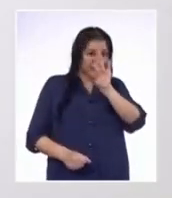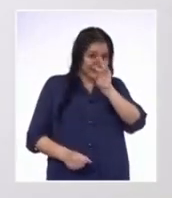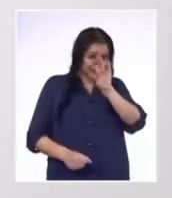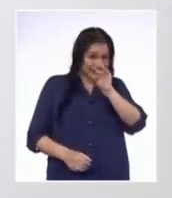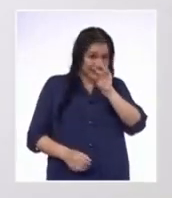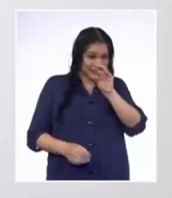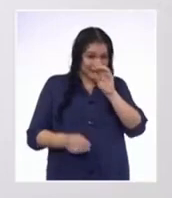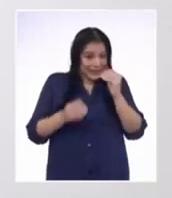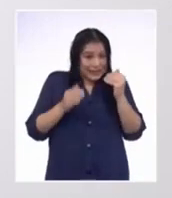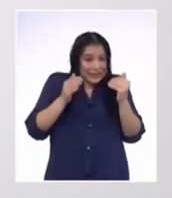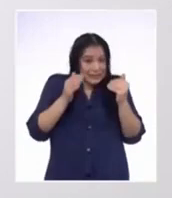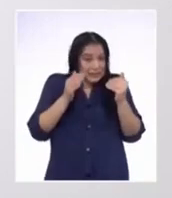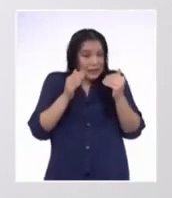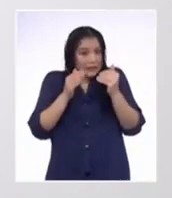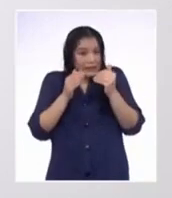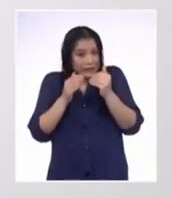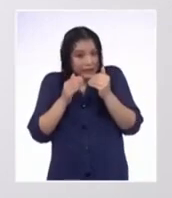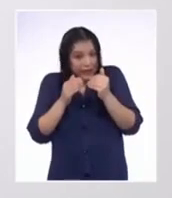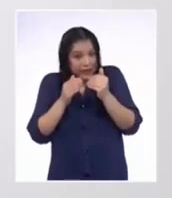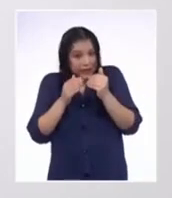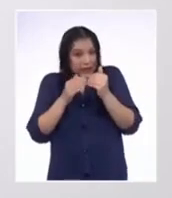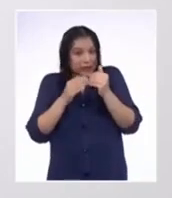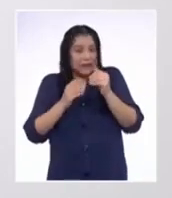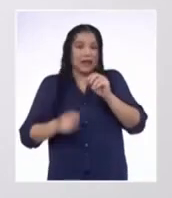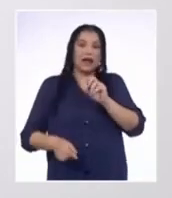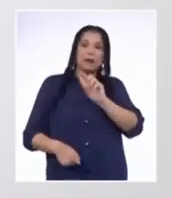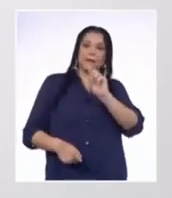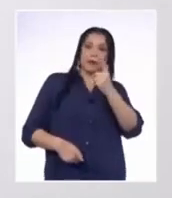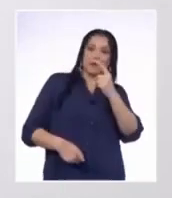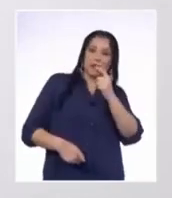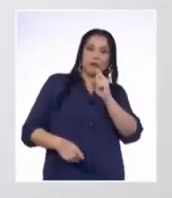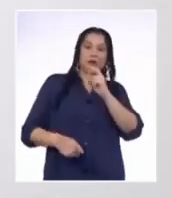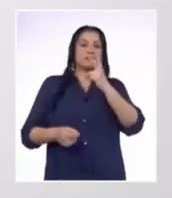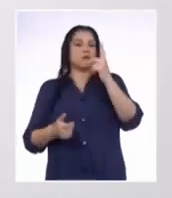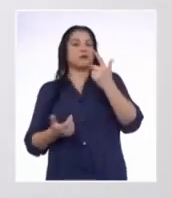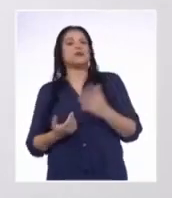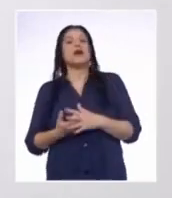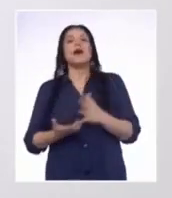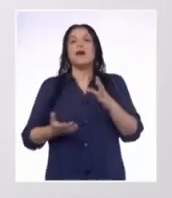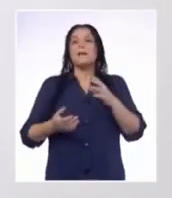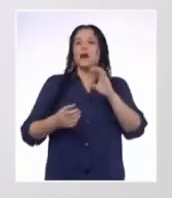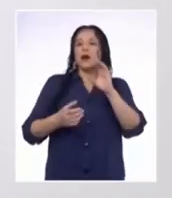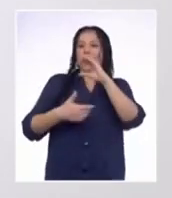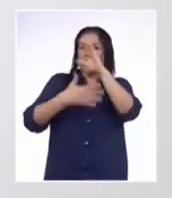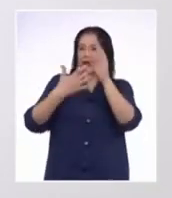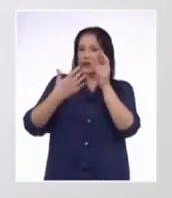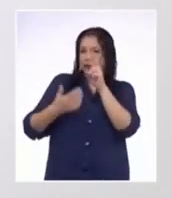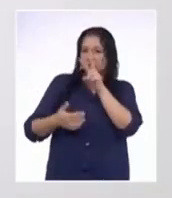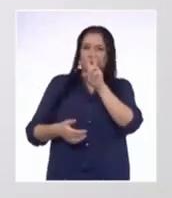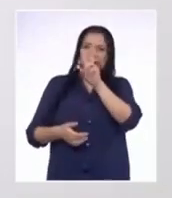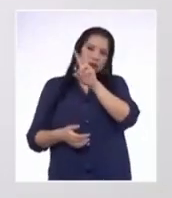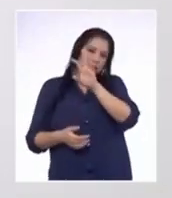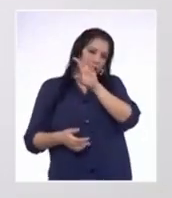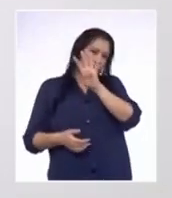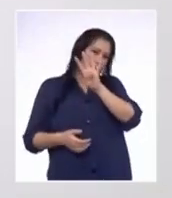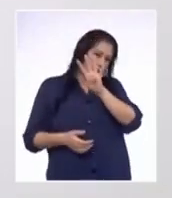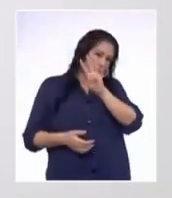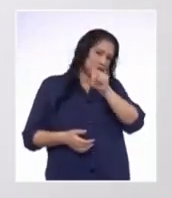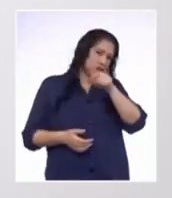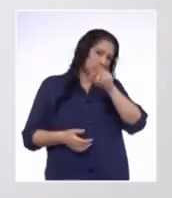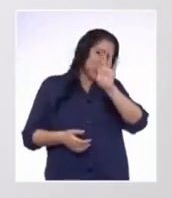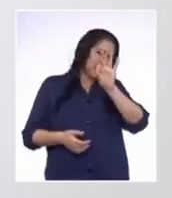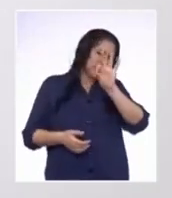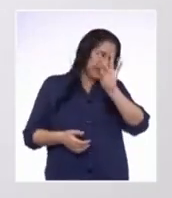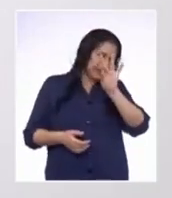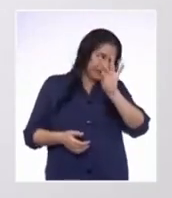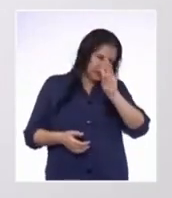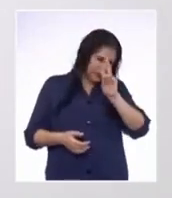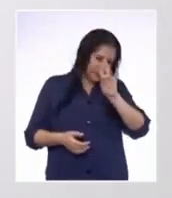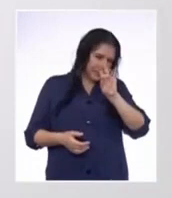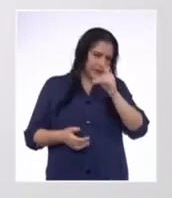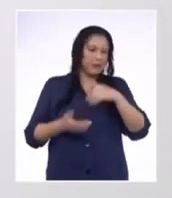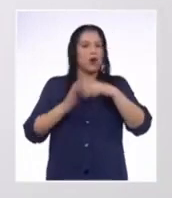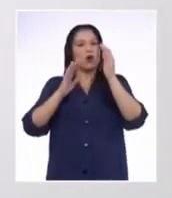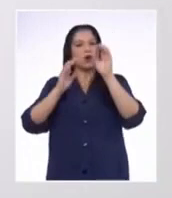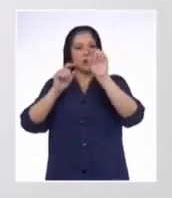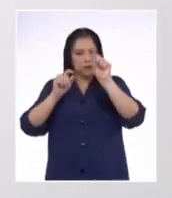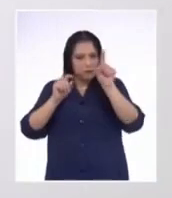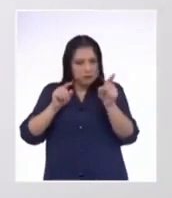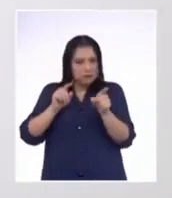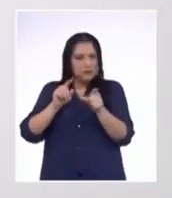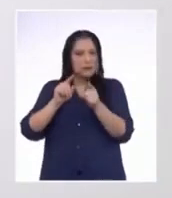se aproxime al décimo o al entero. Por las características de dicho número, se debe aproximar al